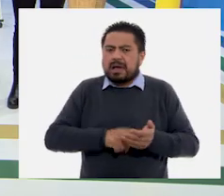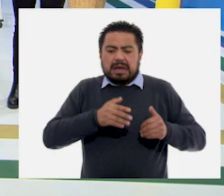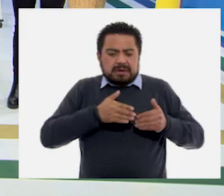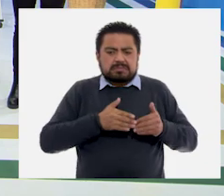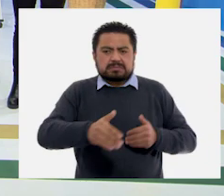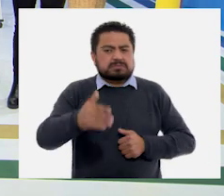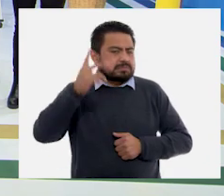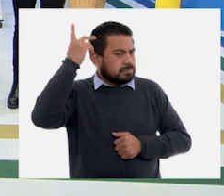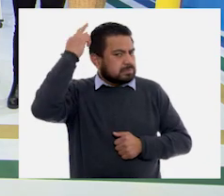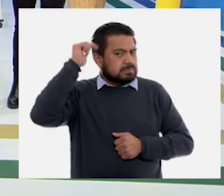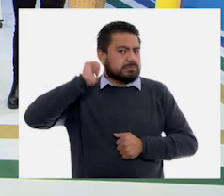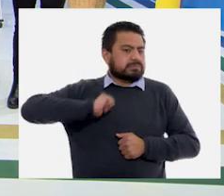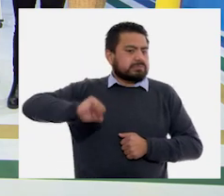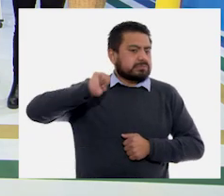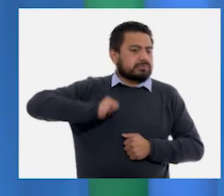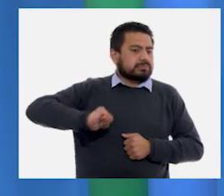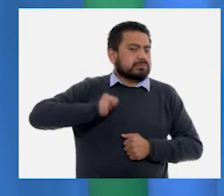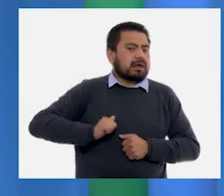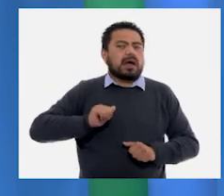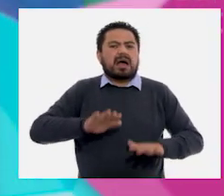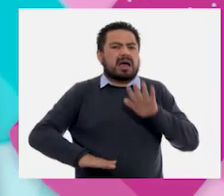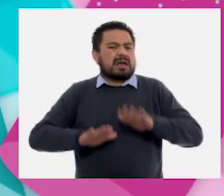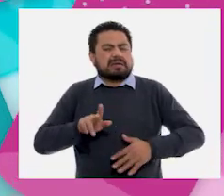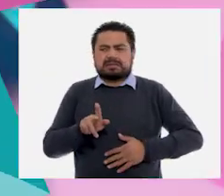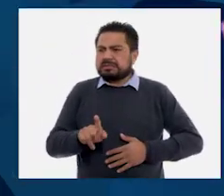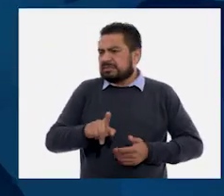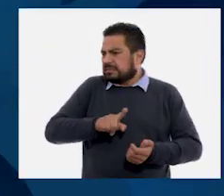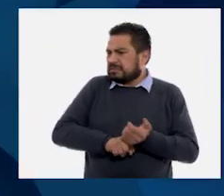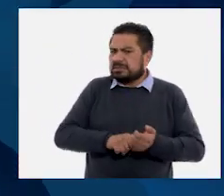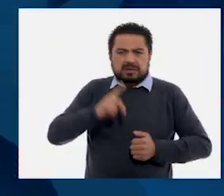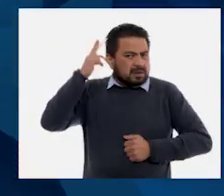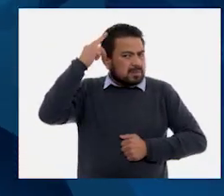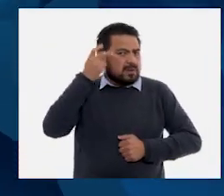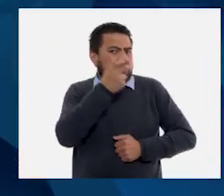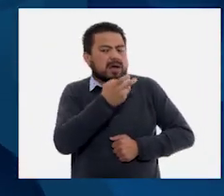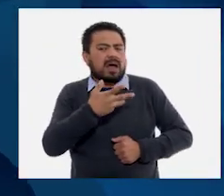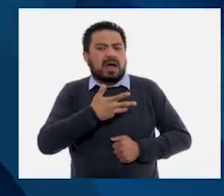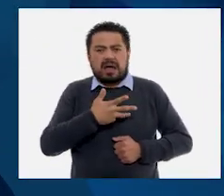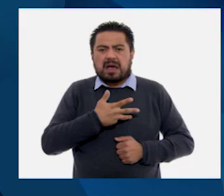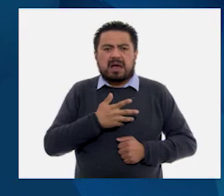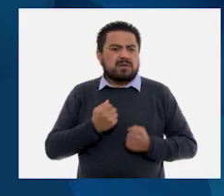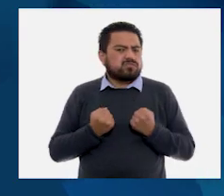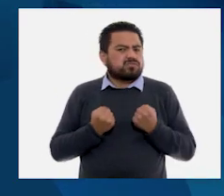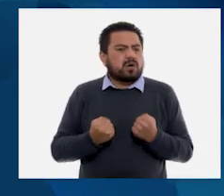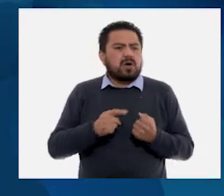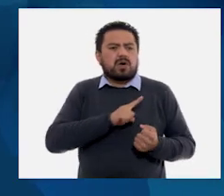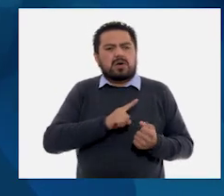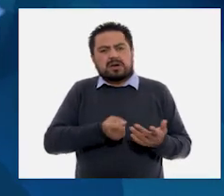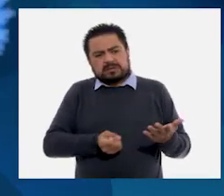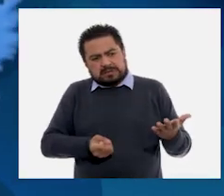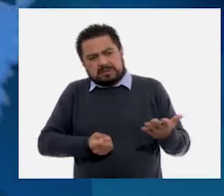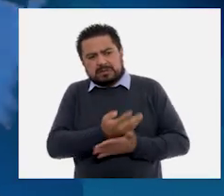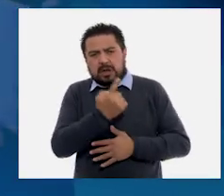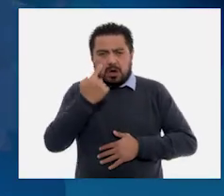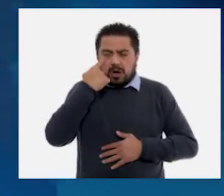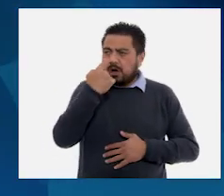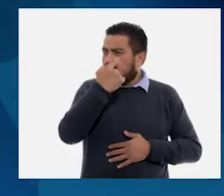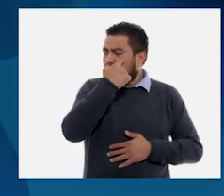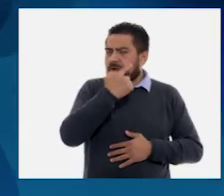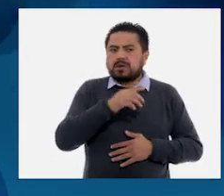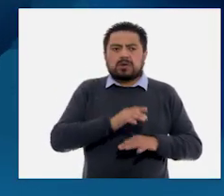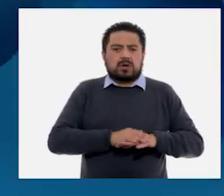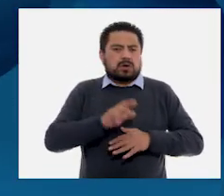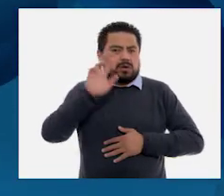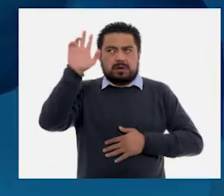el porfiriato que a veces pareciera que Porfirio Díaz tenía el poder de sacar por los ojos un